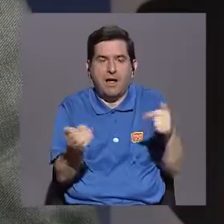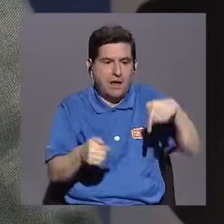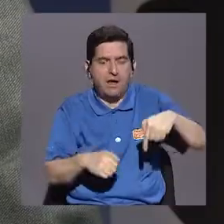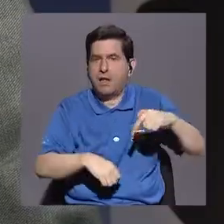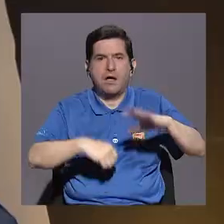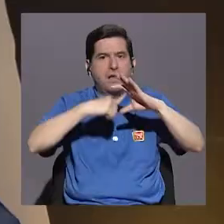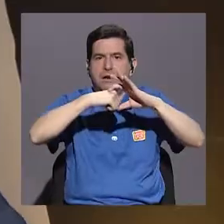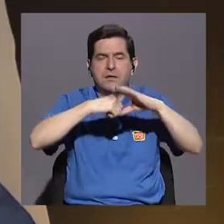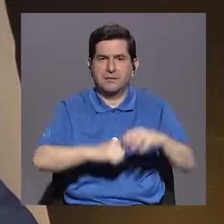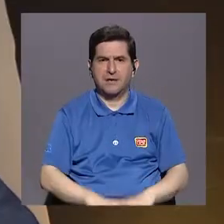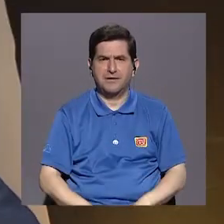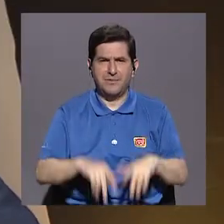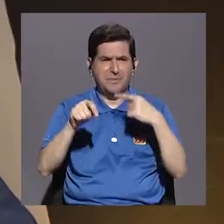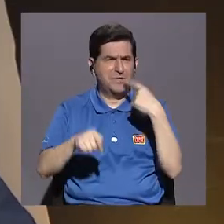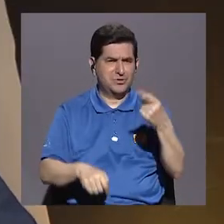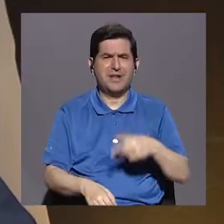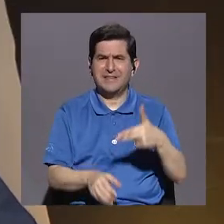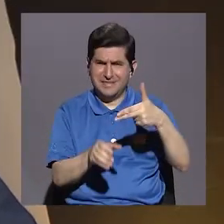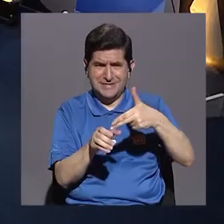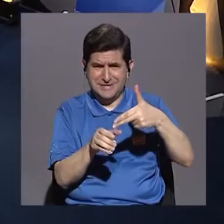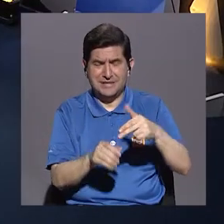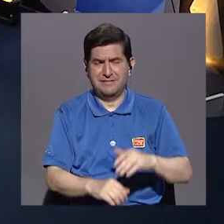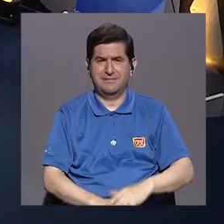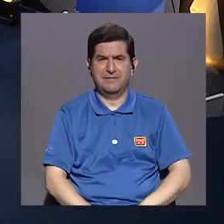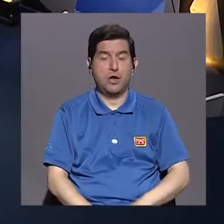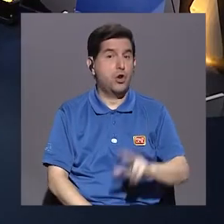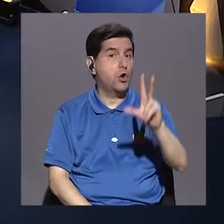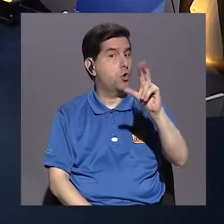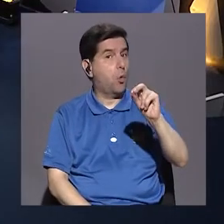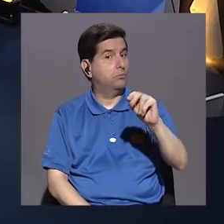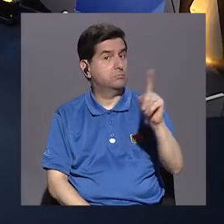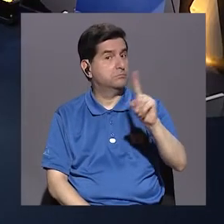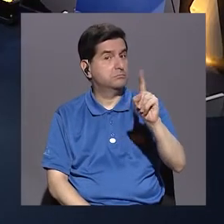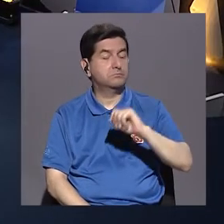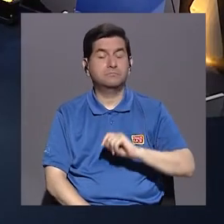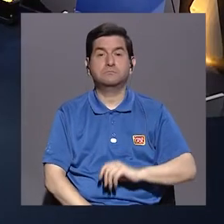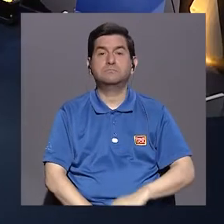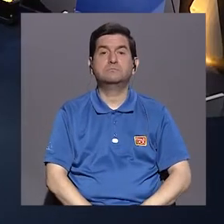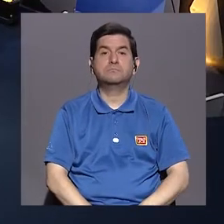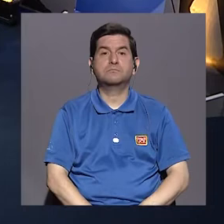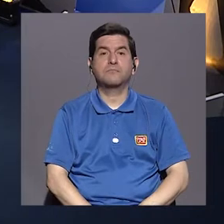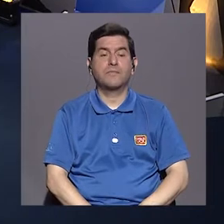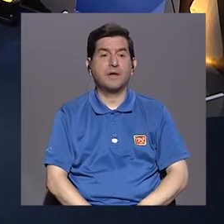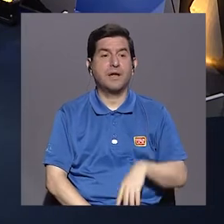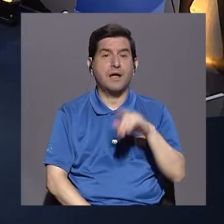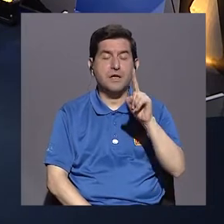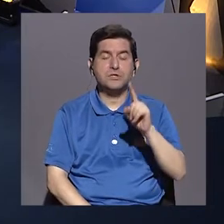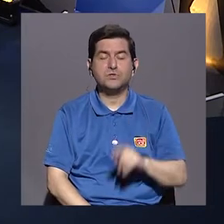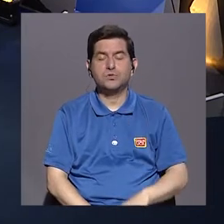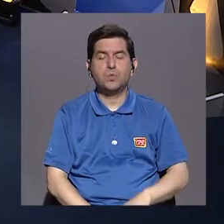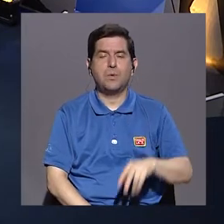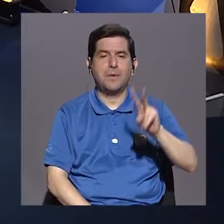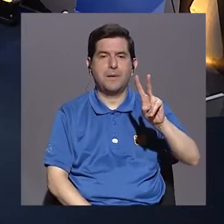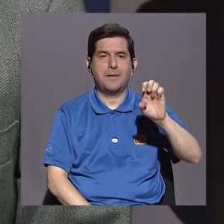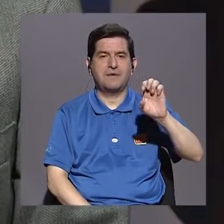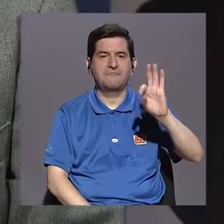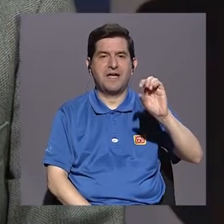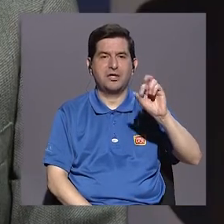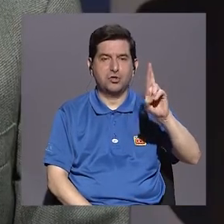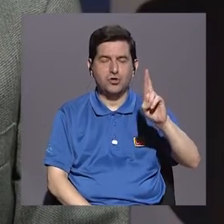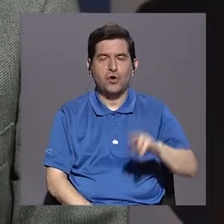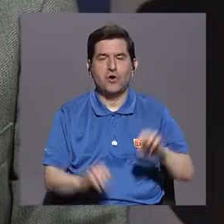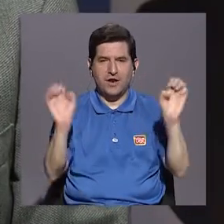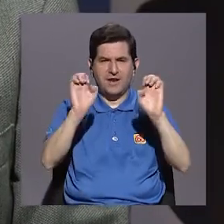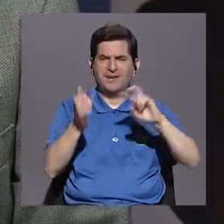este planeta mucho entonces que son combustible y no no lo es lo que es es un vector energético que en